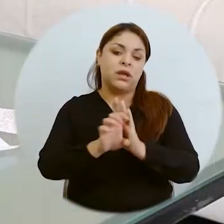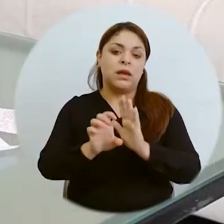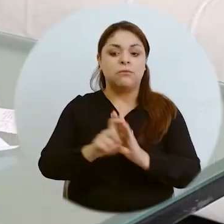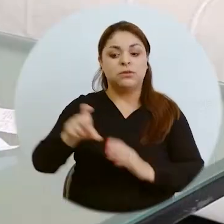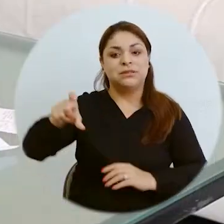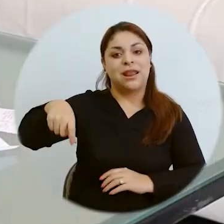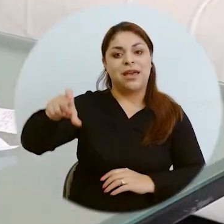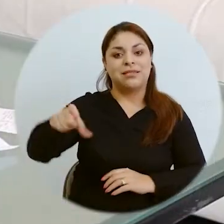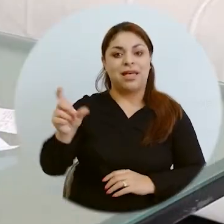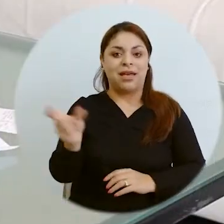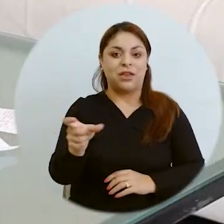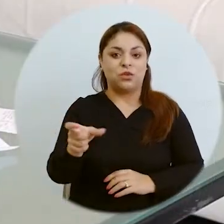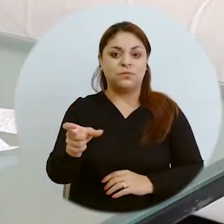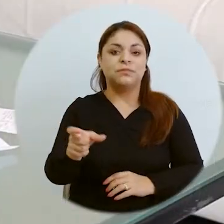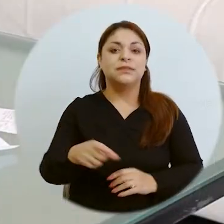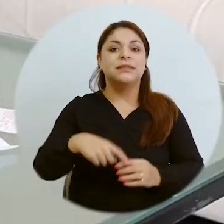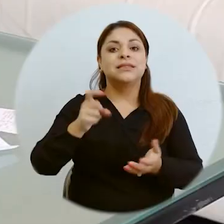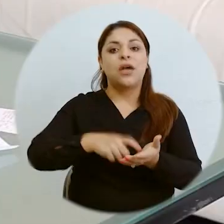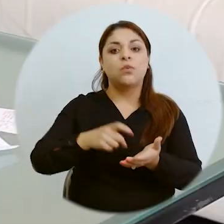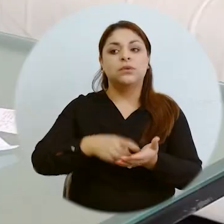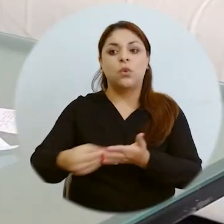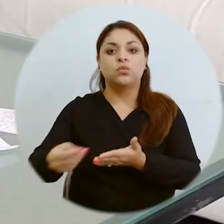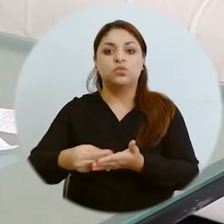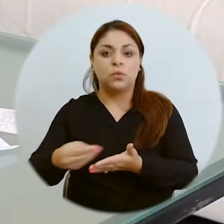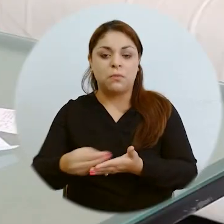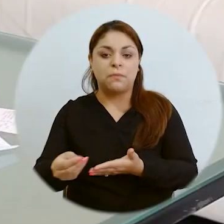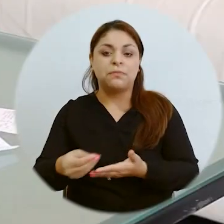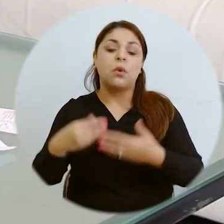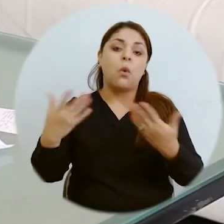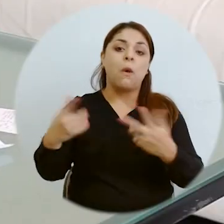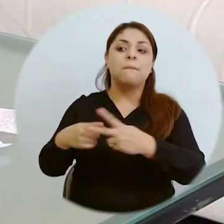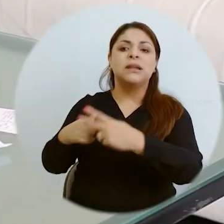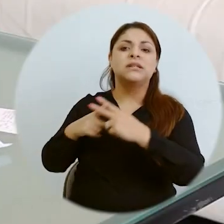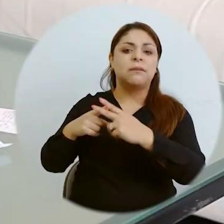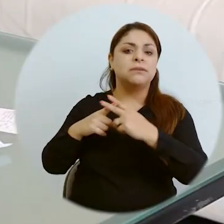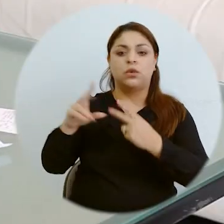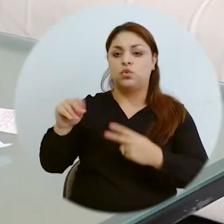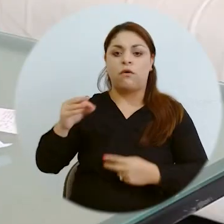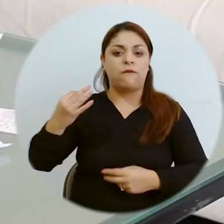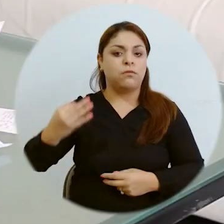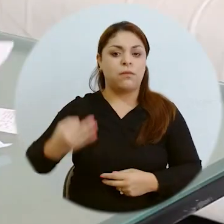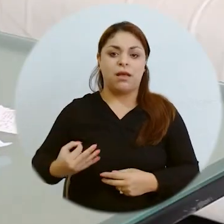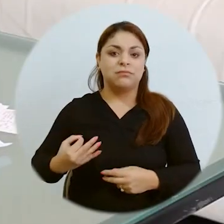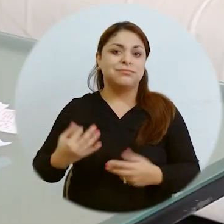tarjeta de crédito, deudas de consumo e incluso prestamistas informales. Entonces, claramente